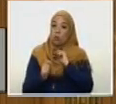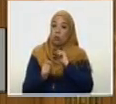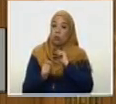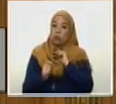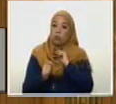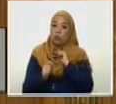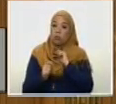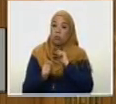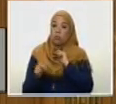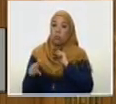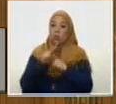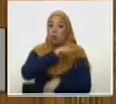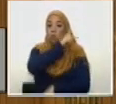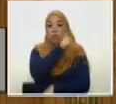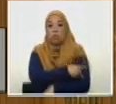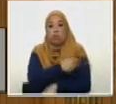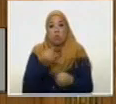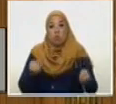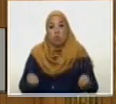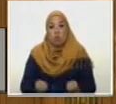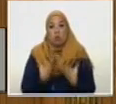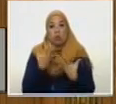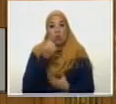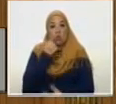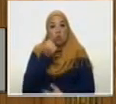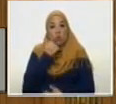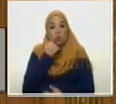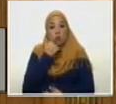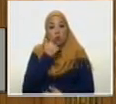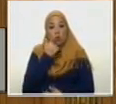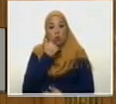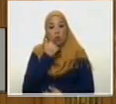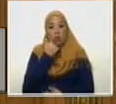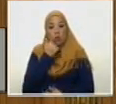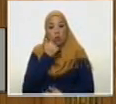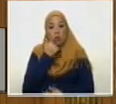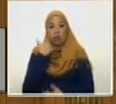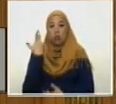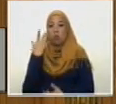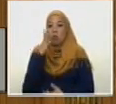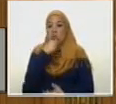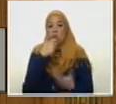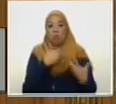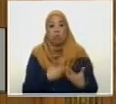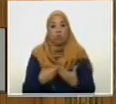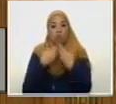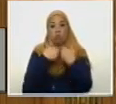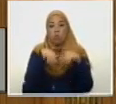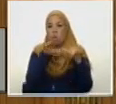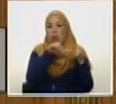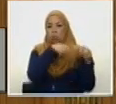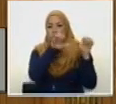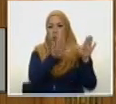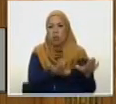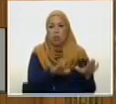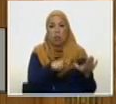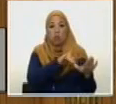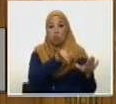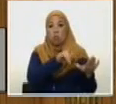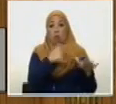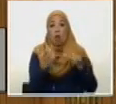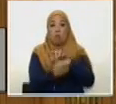para fortalecer el espíritu de lucha. El imperio y sus aliados no van a descansar, no van a